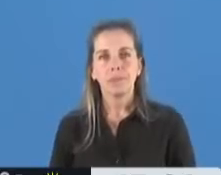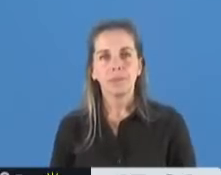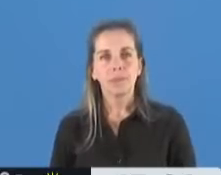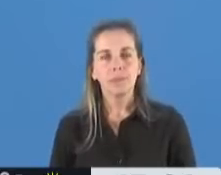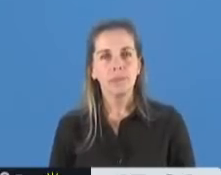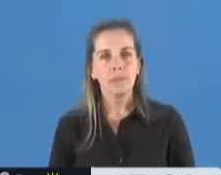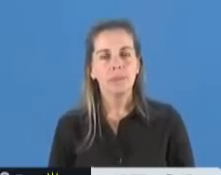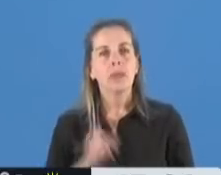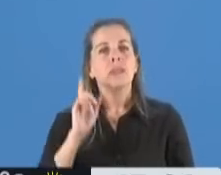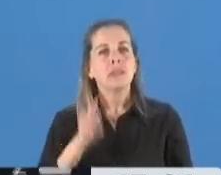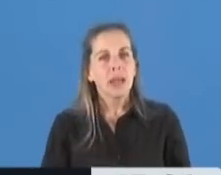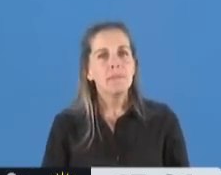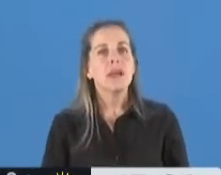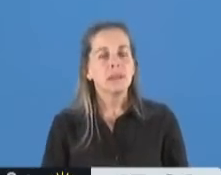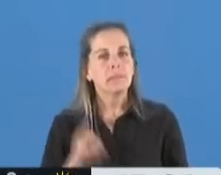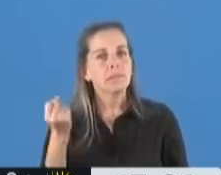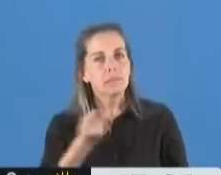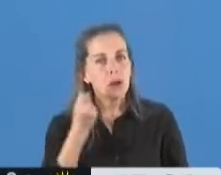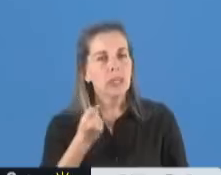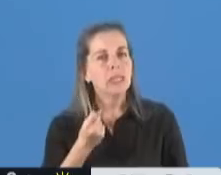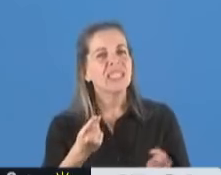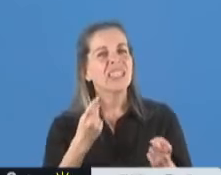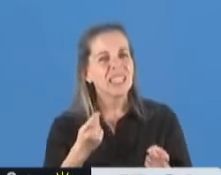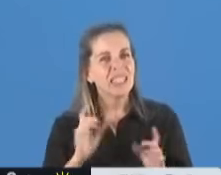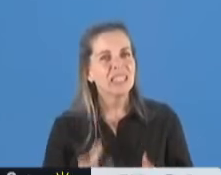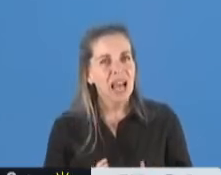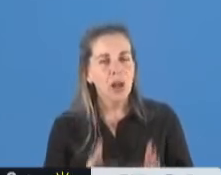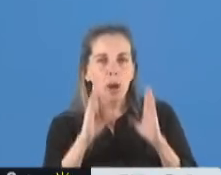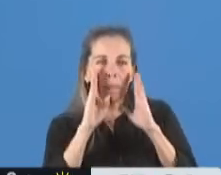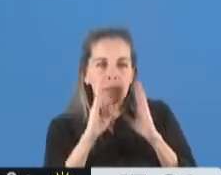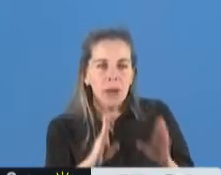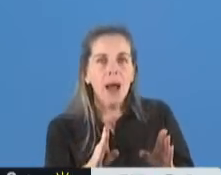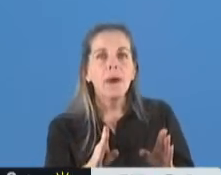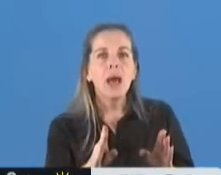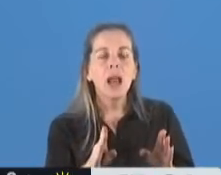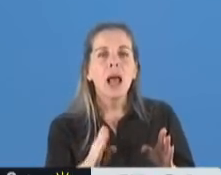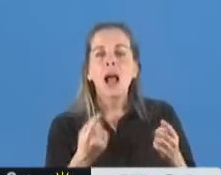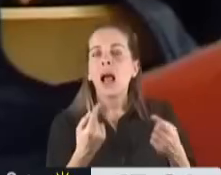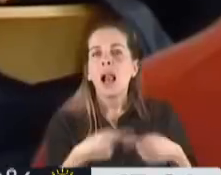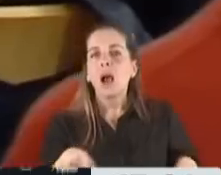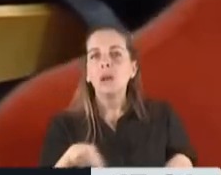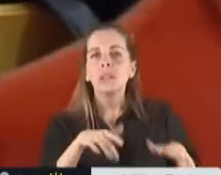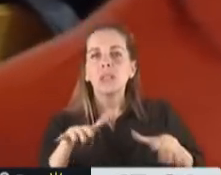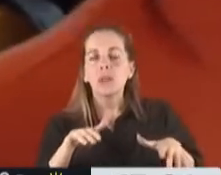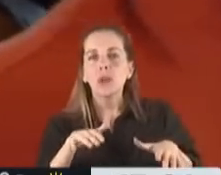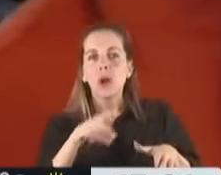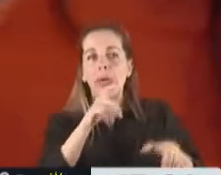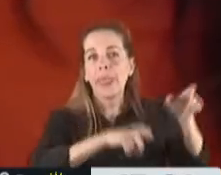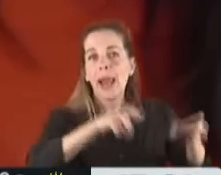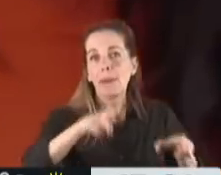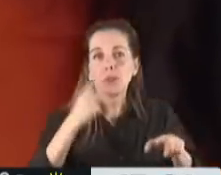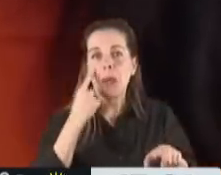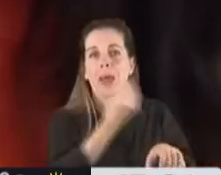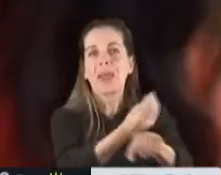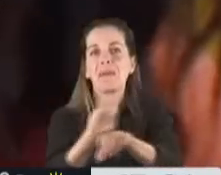Pero también era necesario prestarle atención a las cosas cotidianas de los que viven en las ciudades, en los